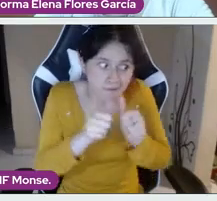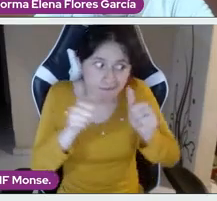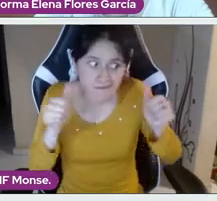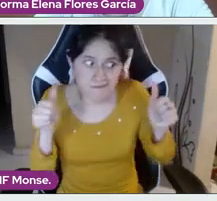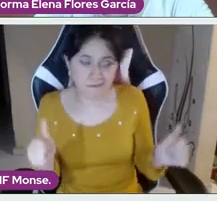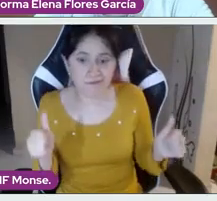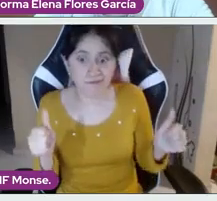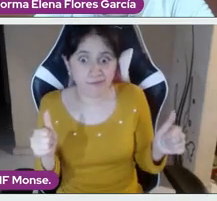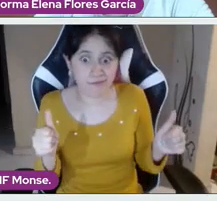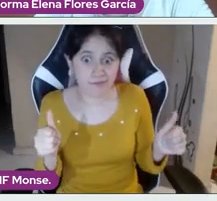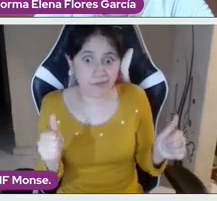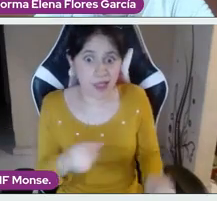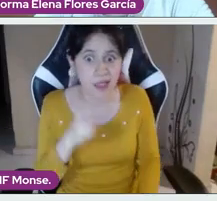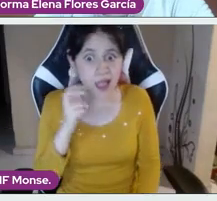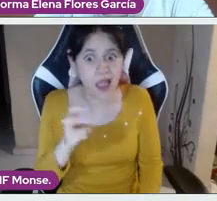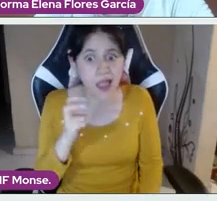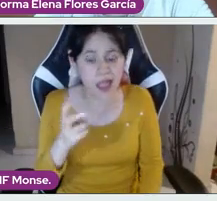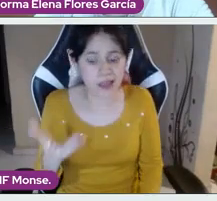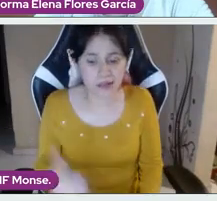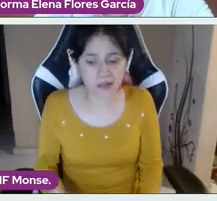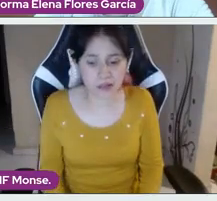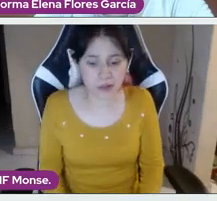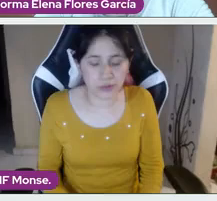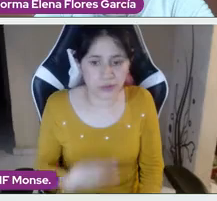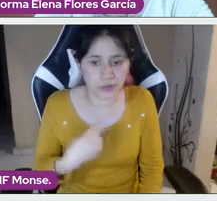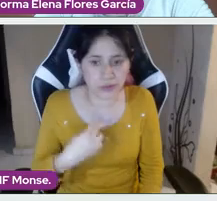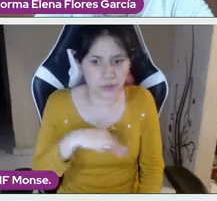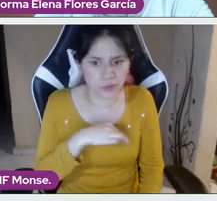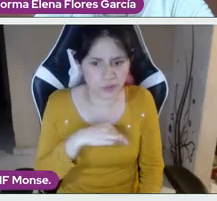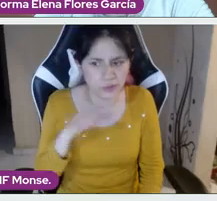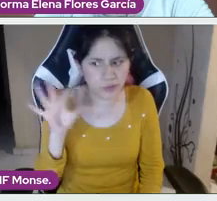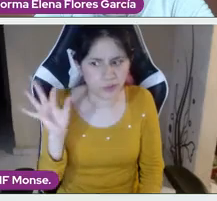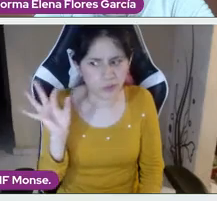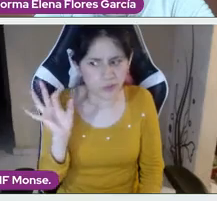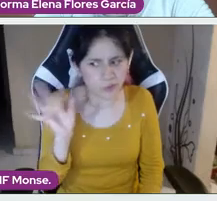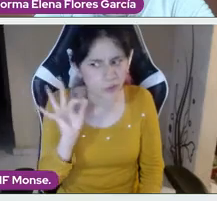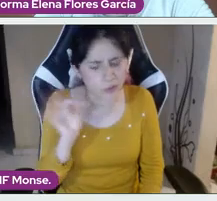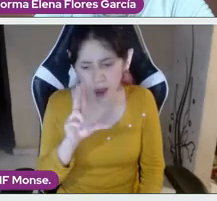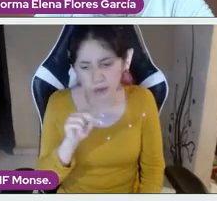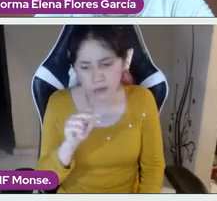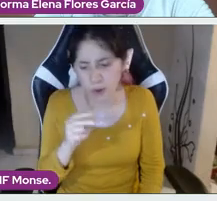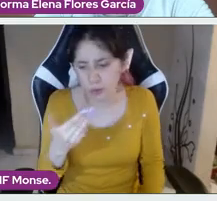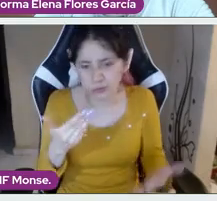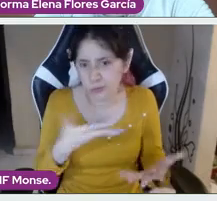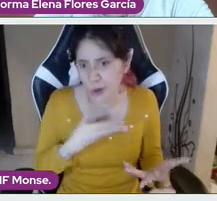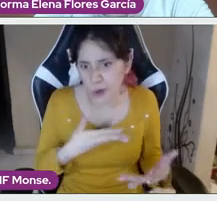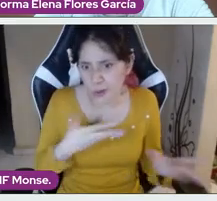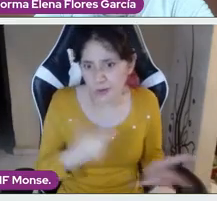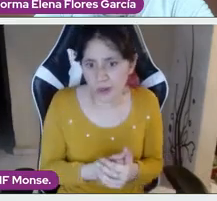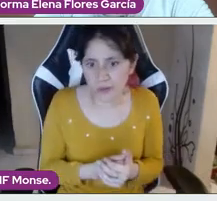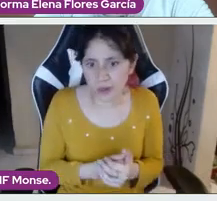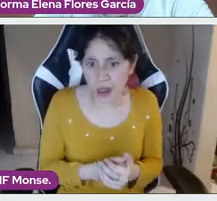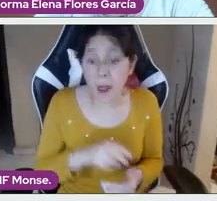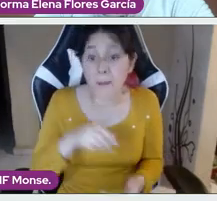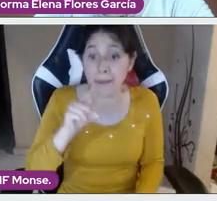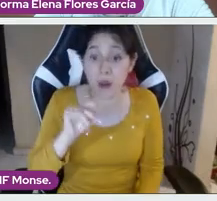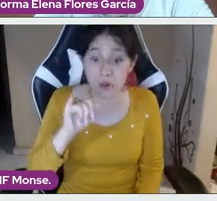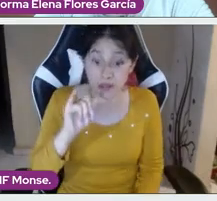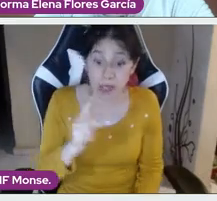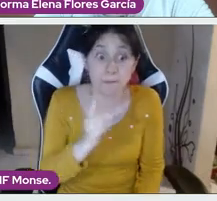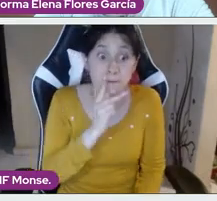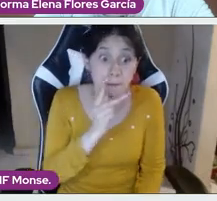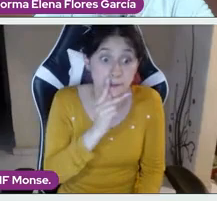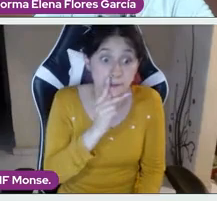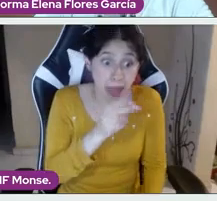situación, no tenemos ese vacío, aunque podemos hablar de una ausencia, o sea, podemos tener papá presente